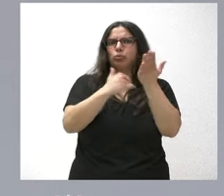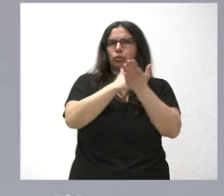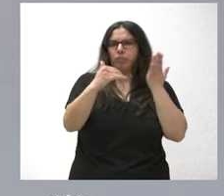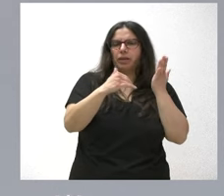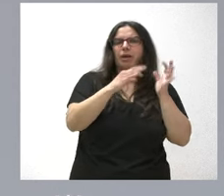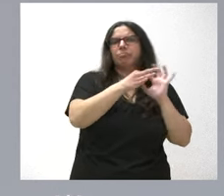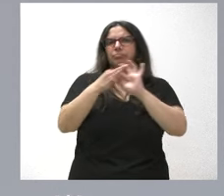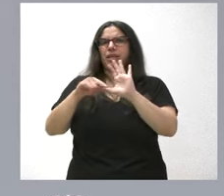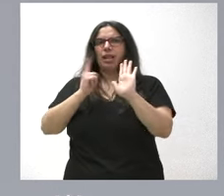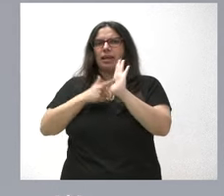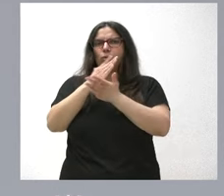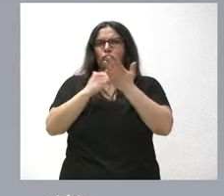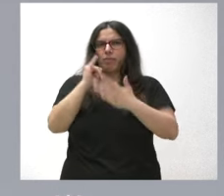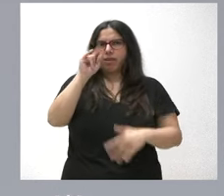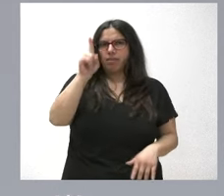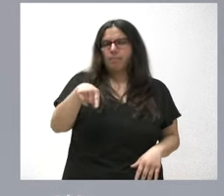ley autonómica del año